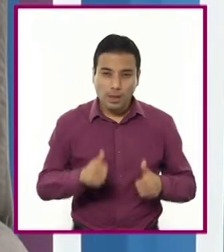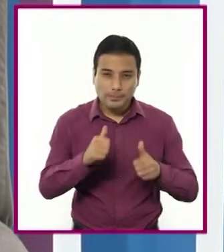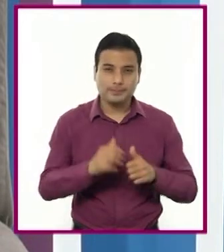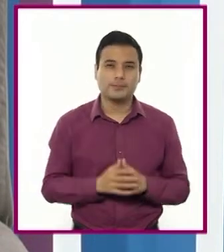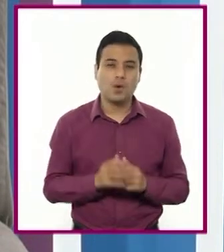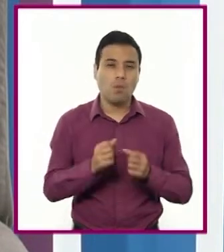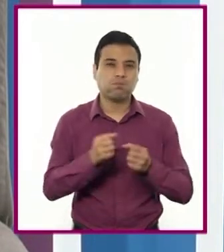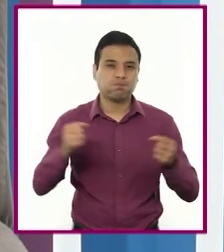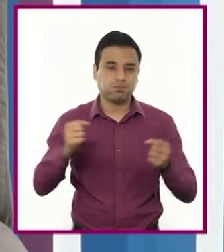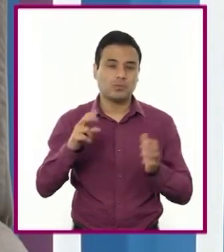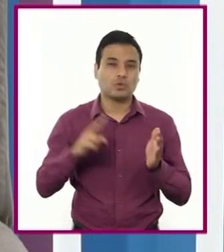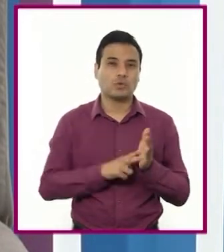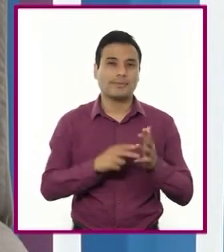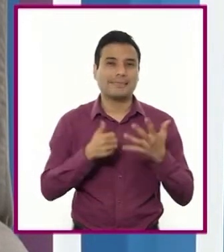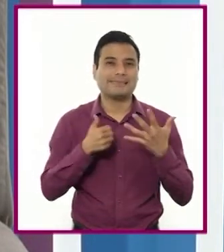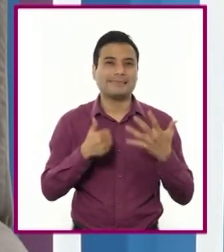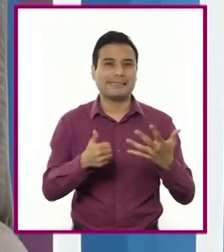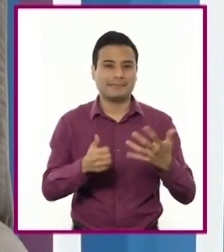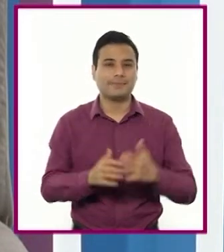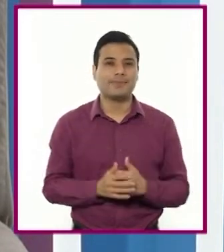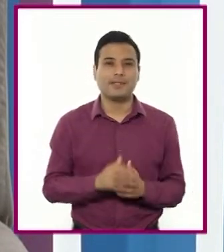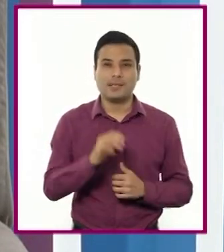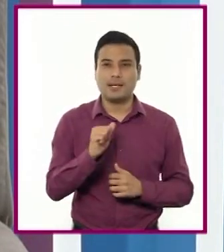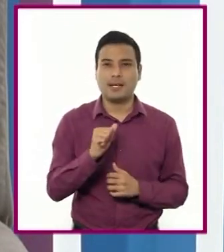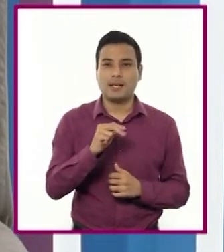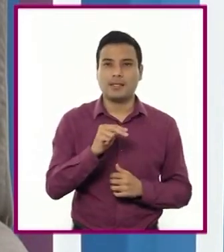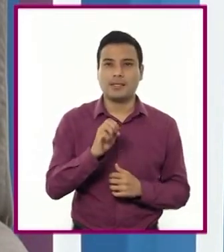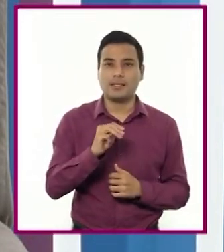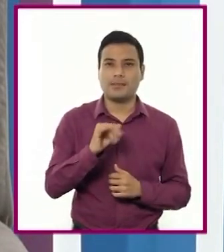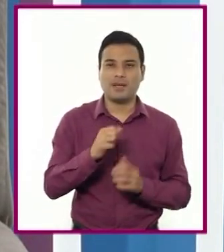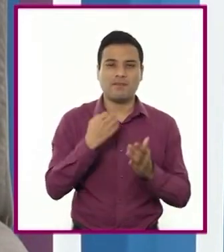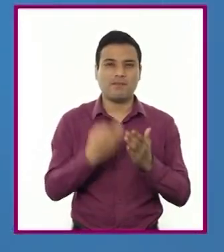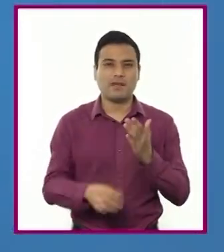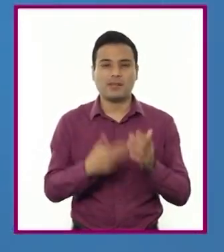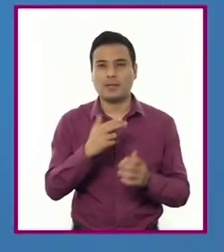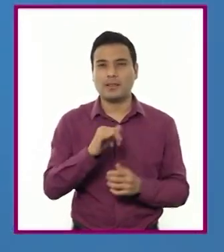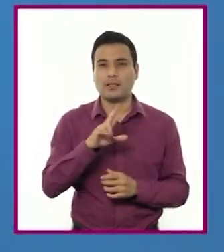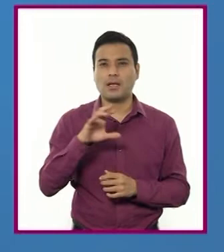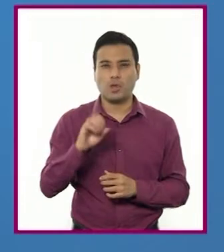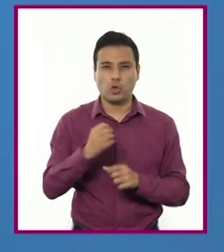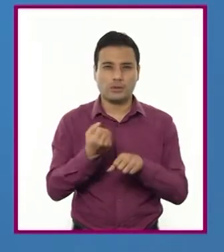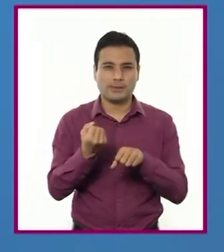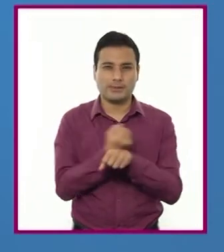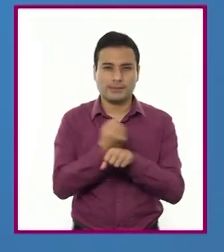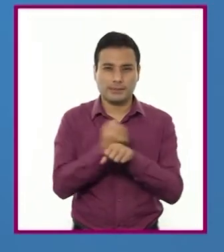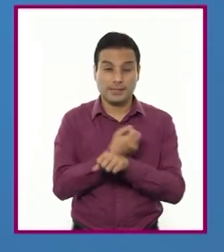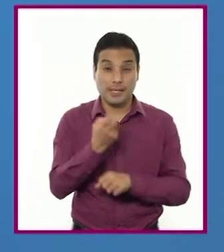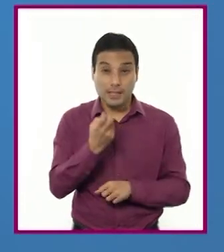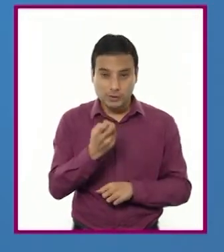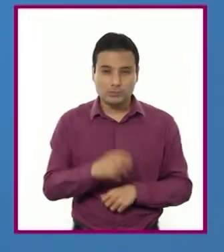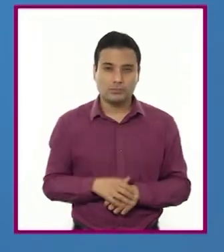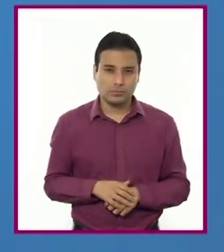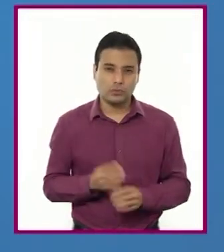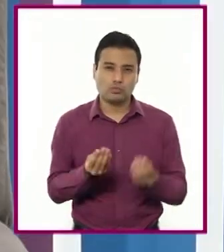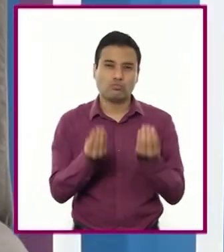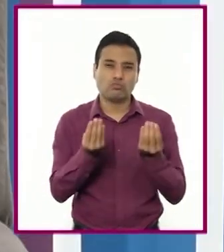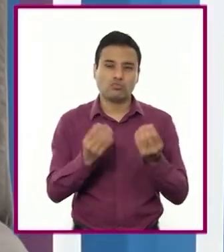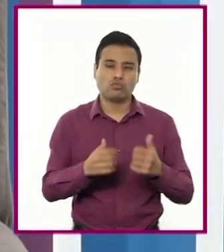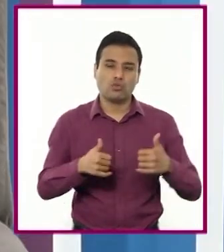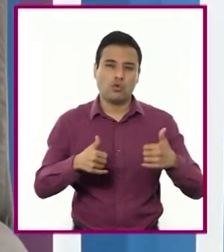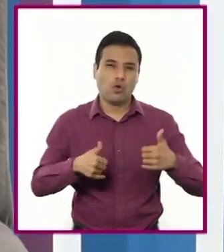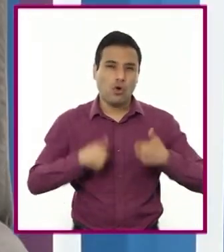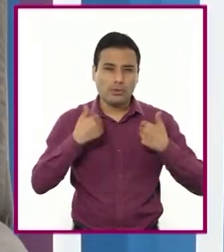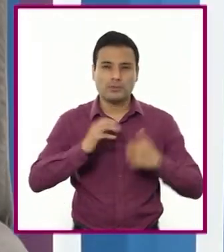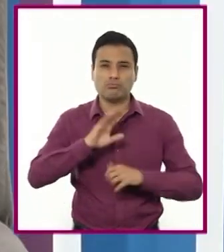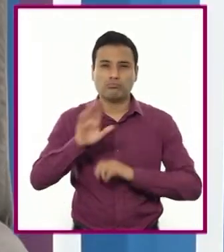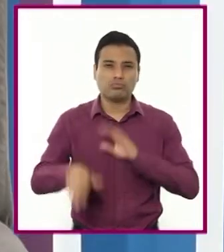el 2006, la anemia por carencia de hierro fue la 2ª causa principal de años perdidos por fallecimiento